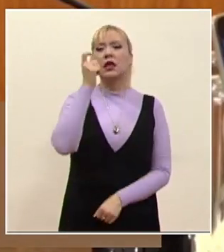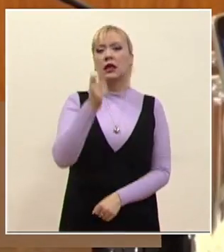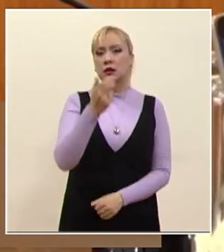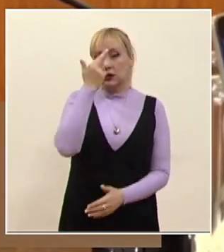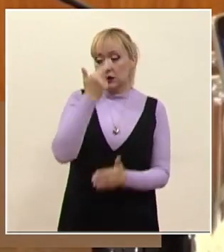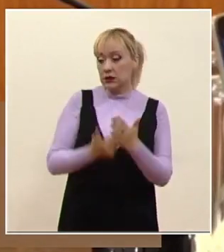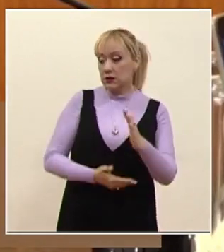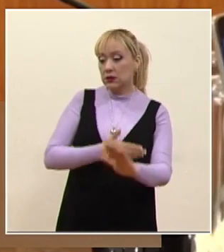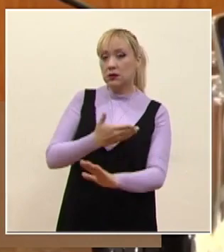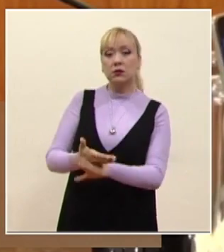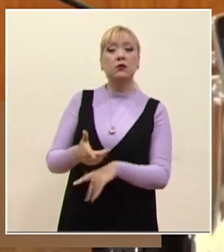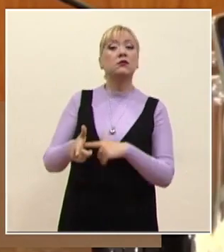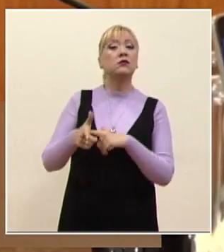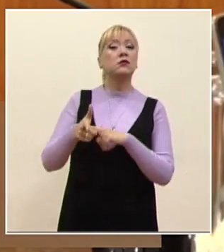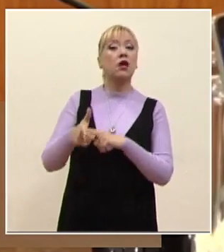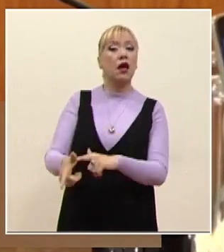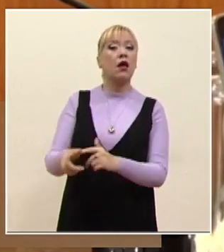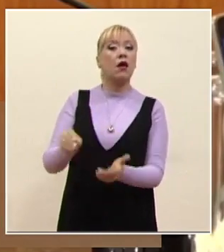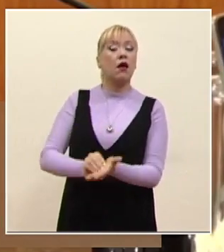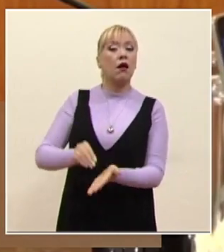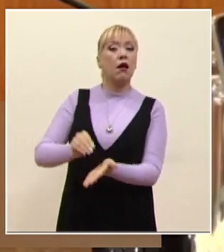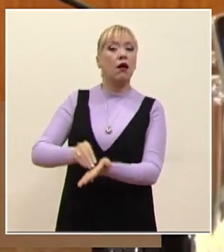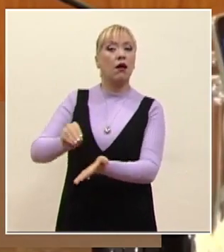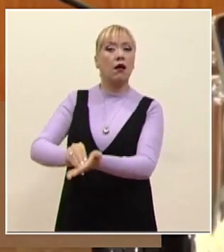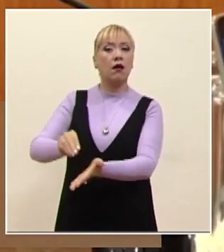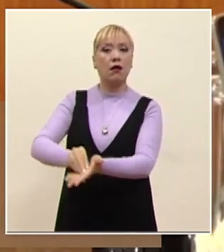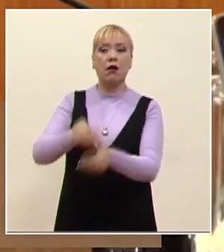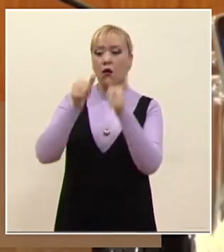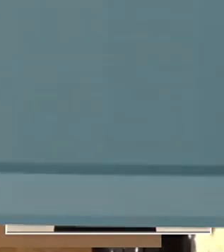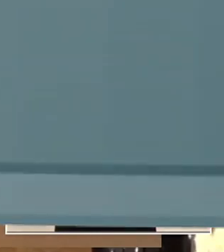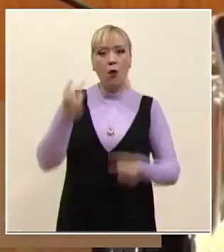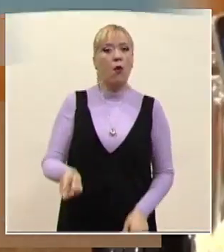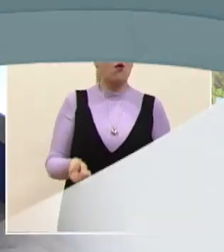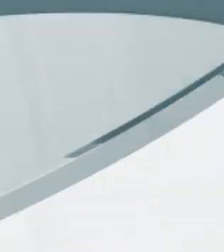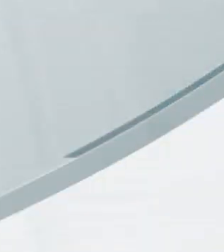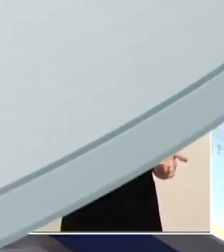violencia permanecen en el tiempo al no agotarse instantáneamente.